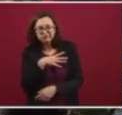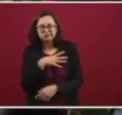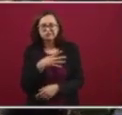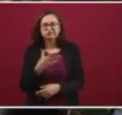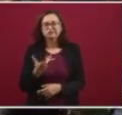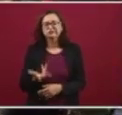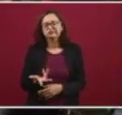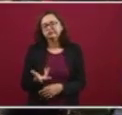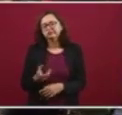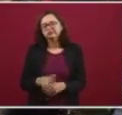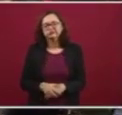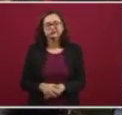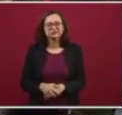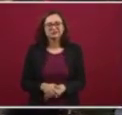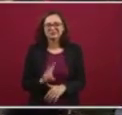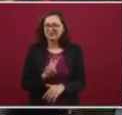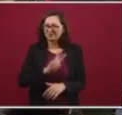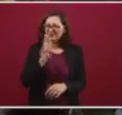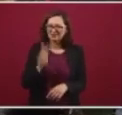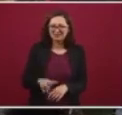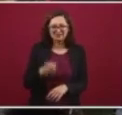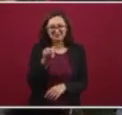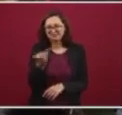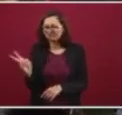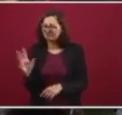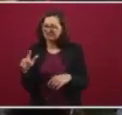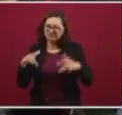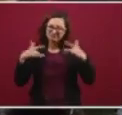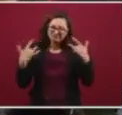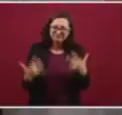y es muy doloroso